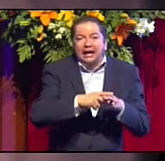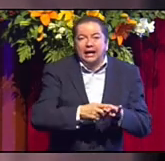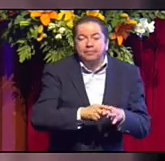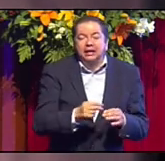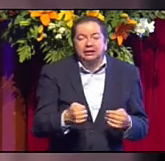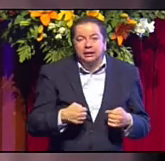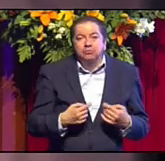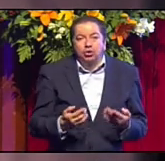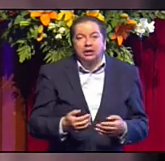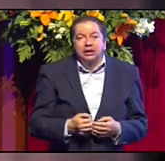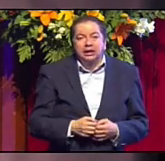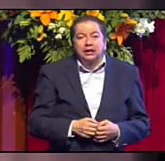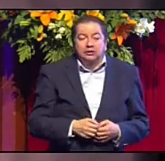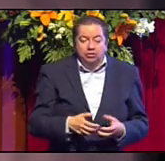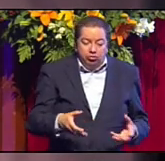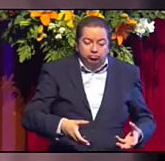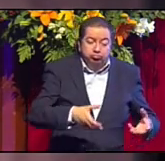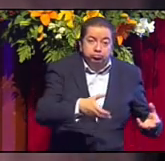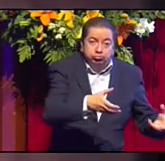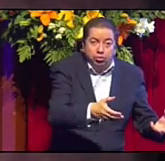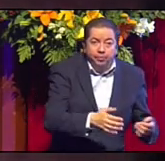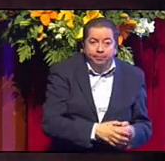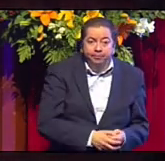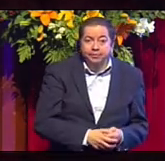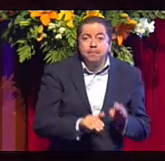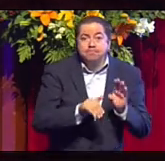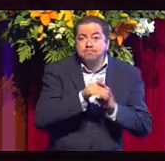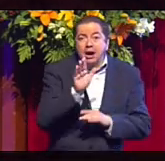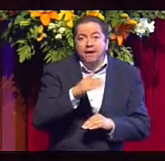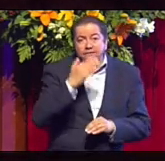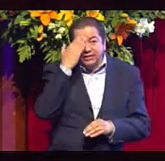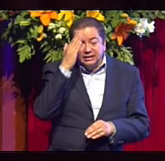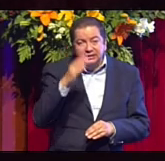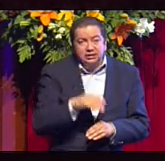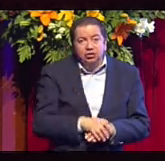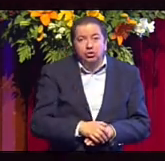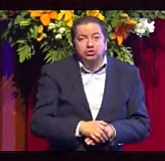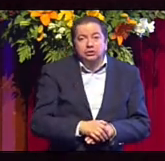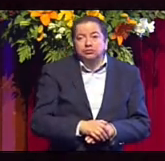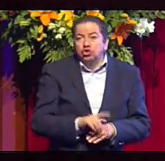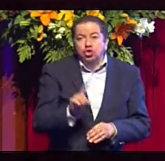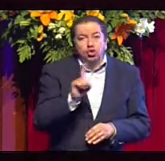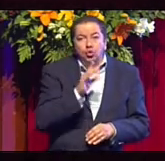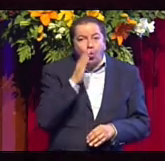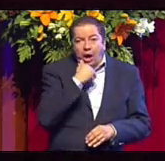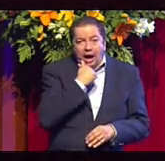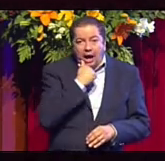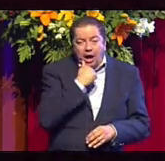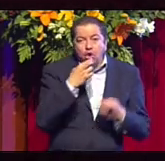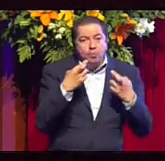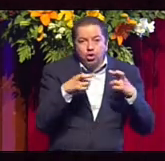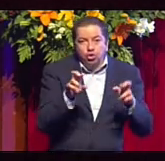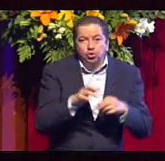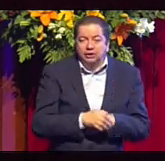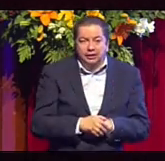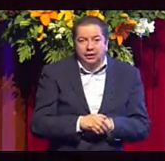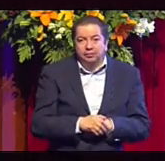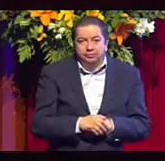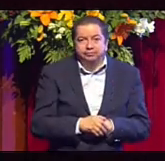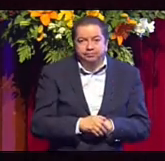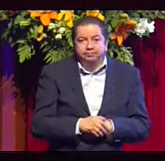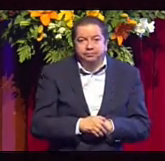haber podido llevarle que le hicieran esa operación. La mayoría de los vecinos de nuestra comuna no la tienen. Y si es verdad que son